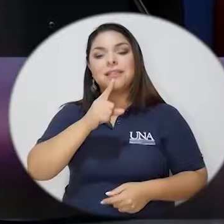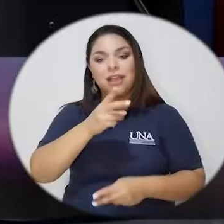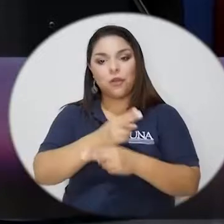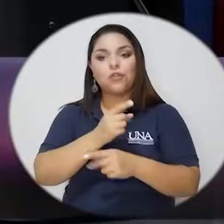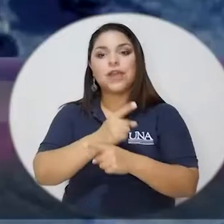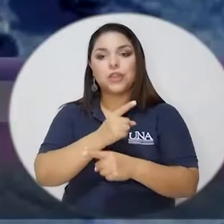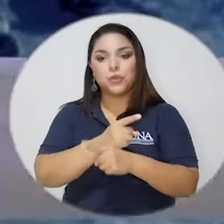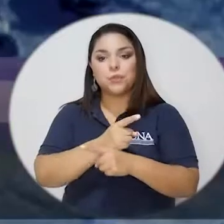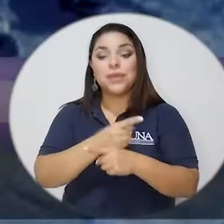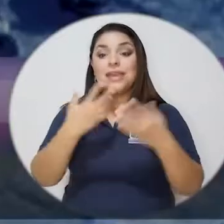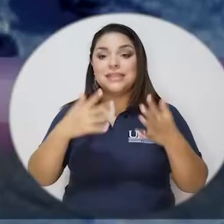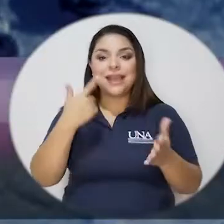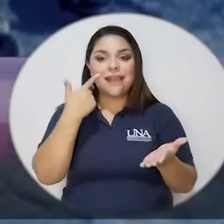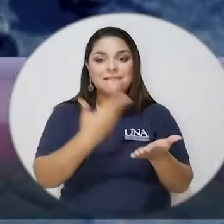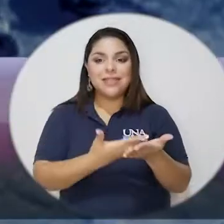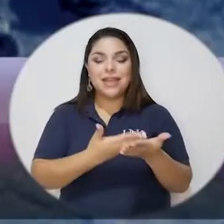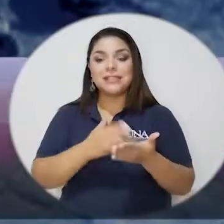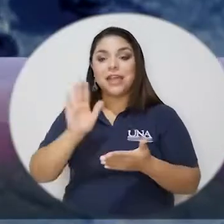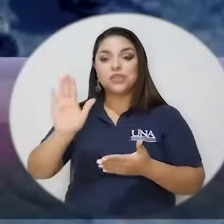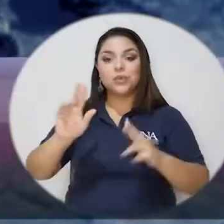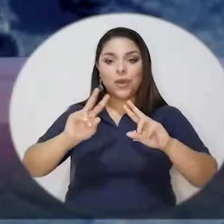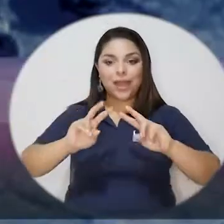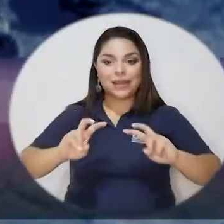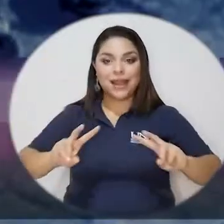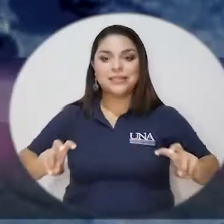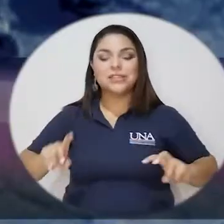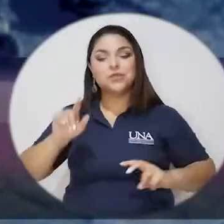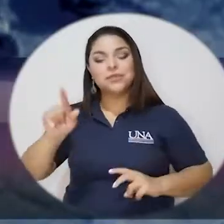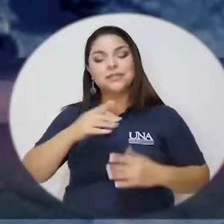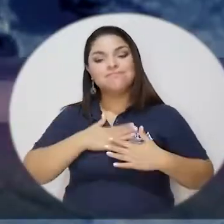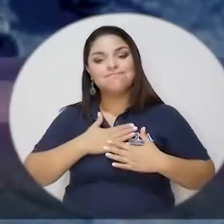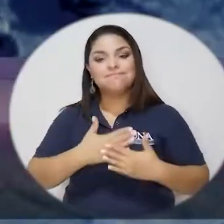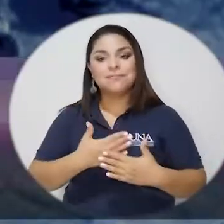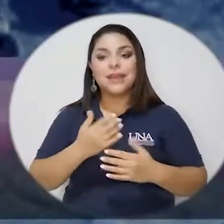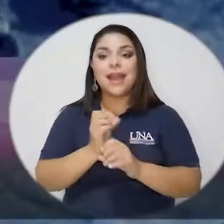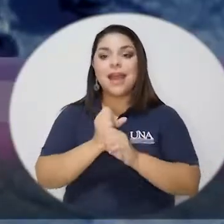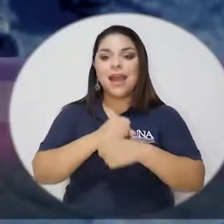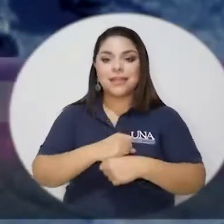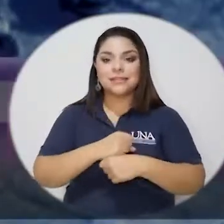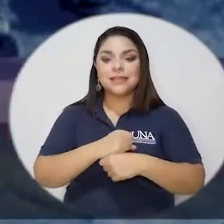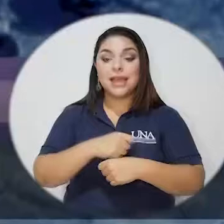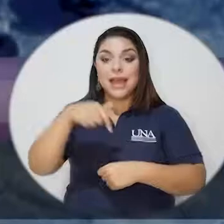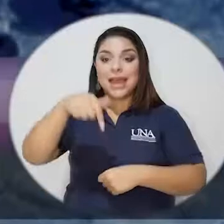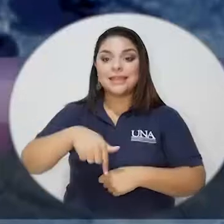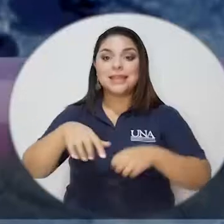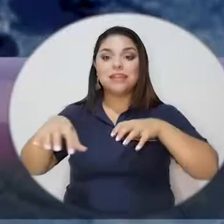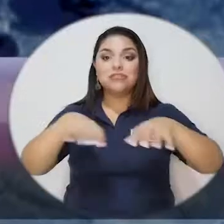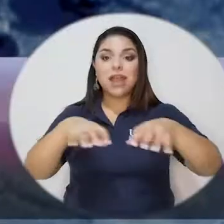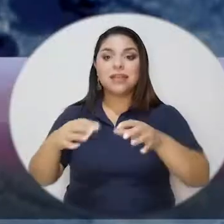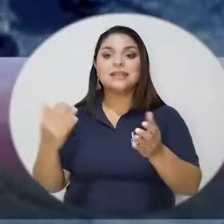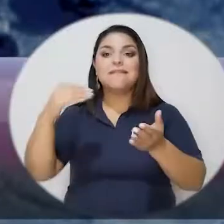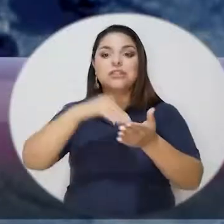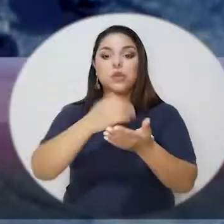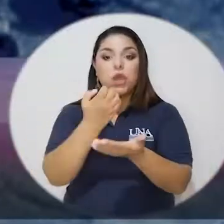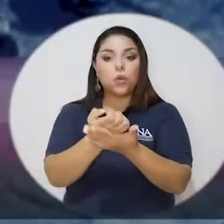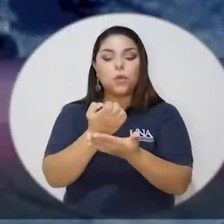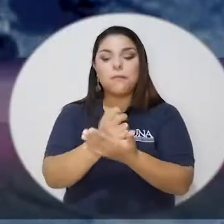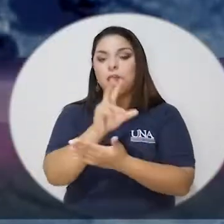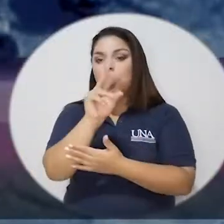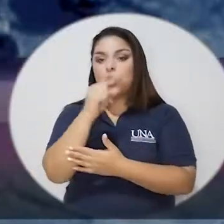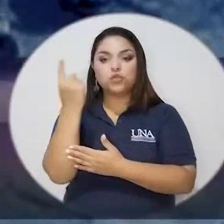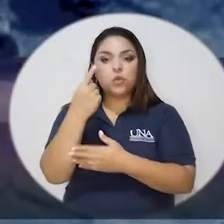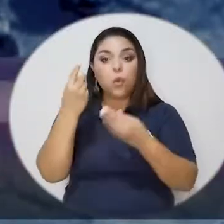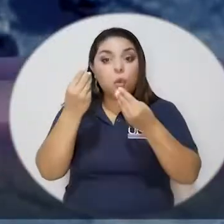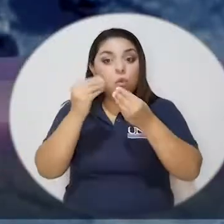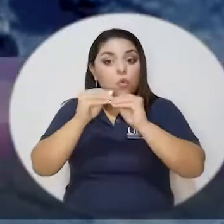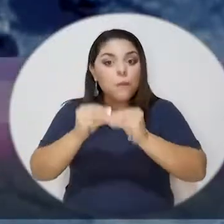y en definitiva, pues queda en evidencia este análisis que usted tan amablemente nos hace, que esta reactivación económica no es